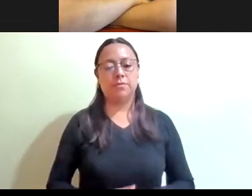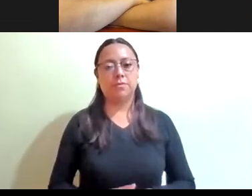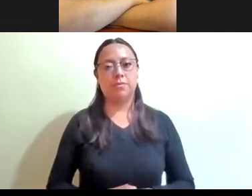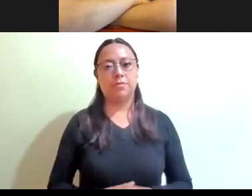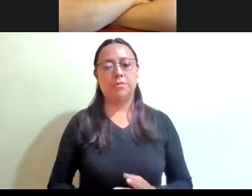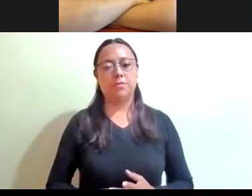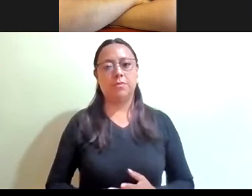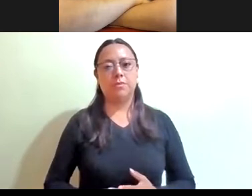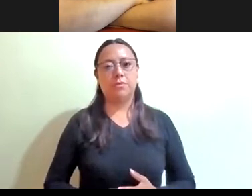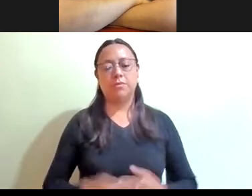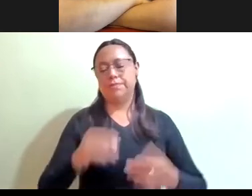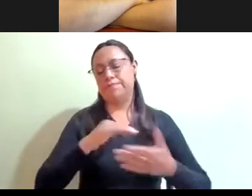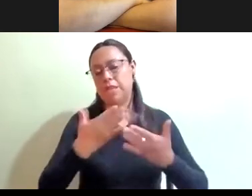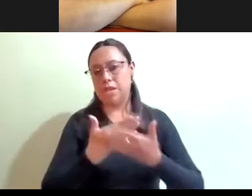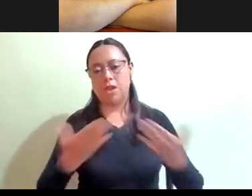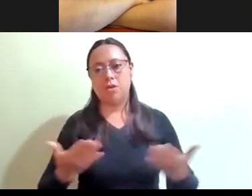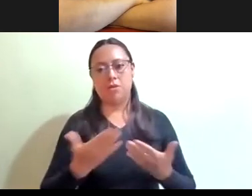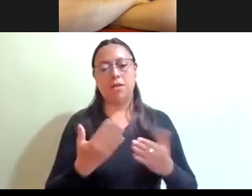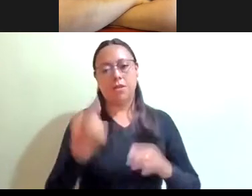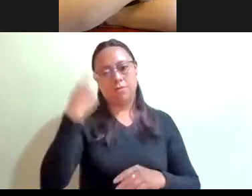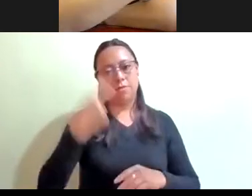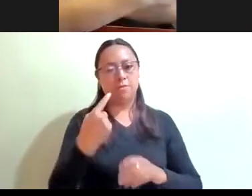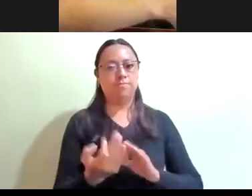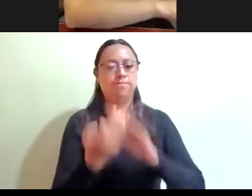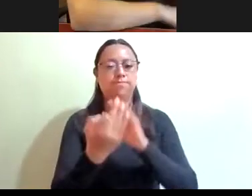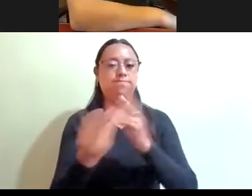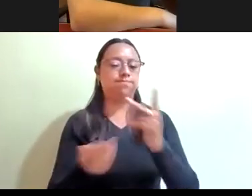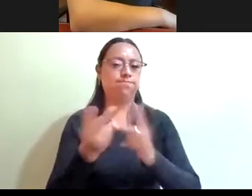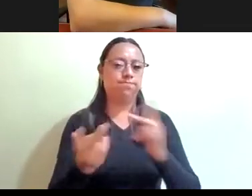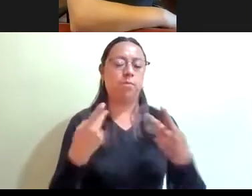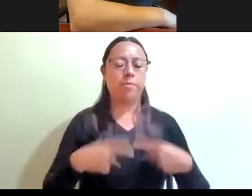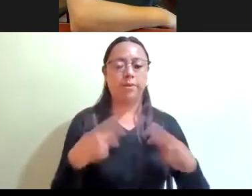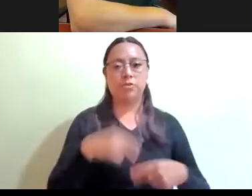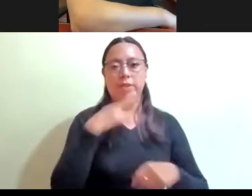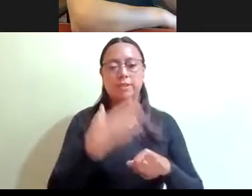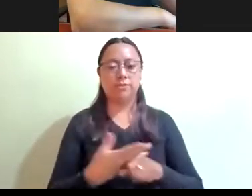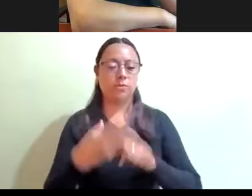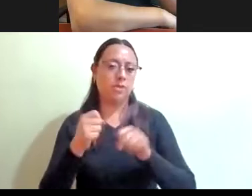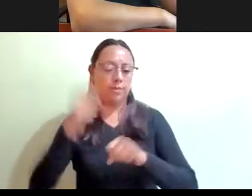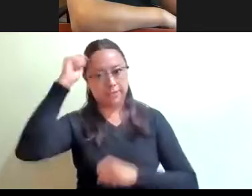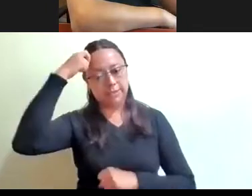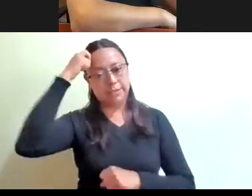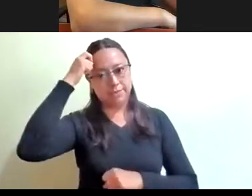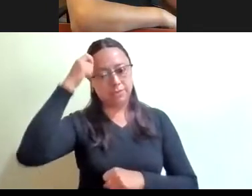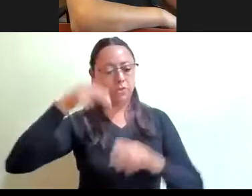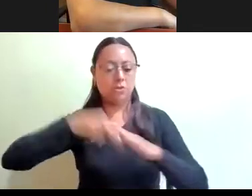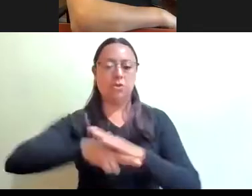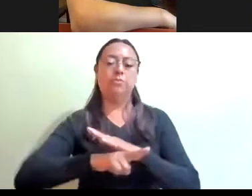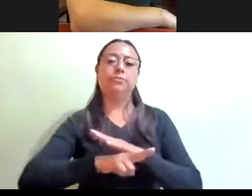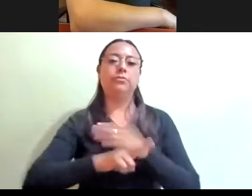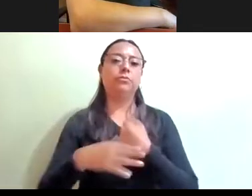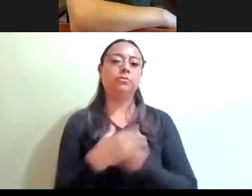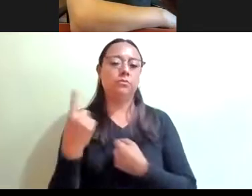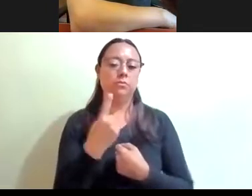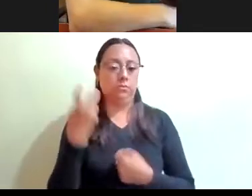para citar a comparecer al titular del servicio colectivo Metro, debido a que no solicitó